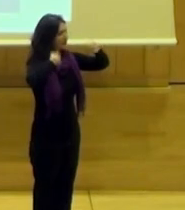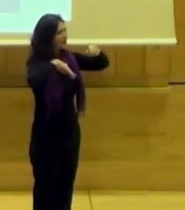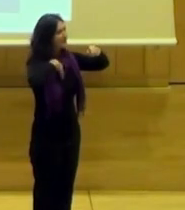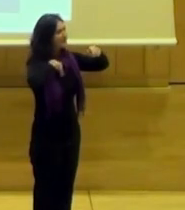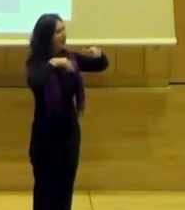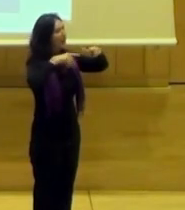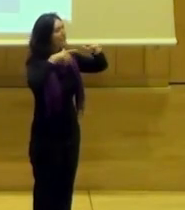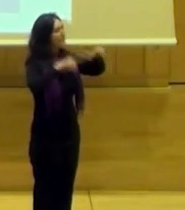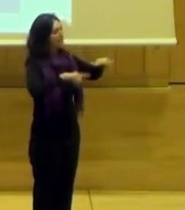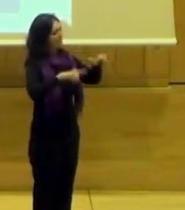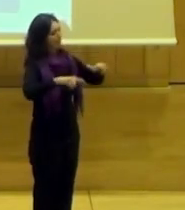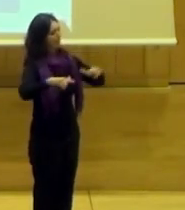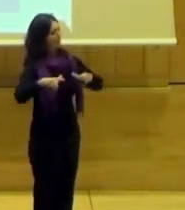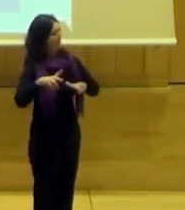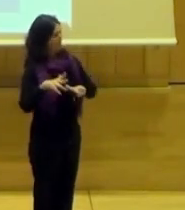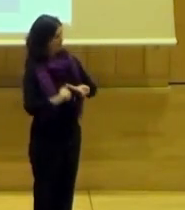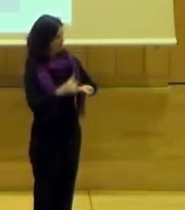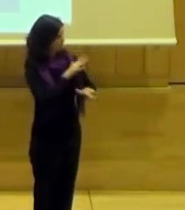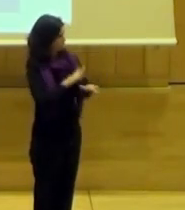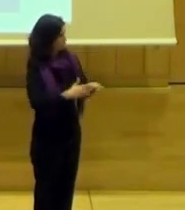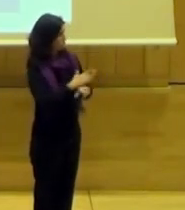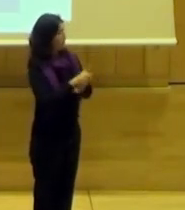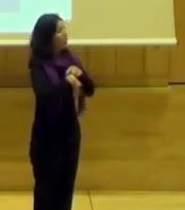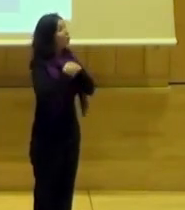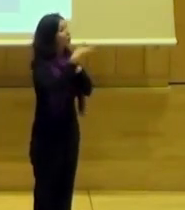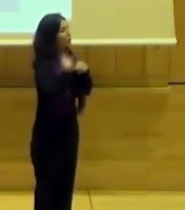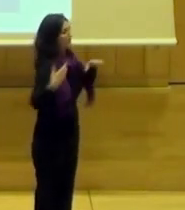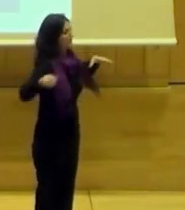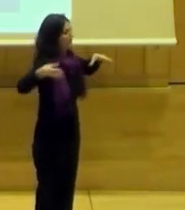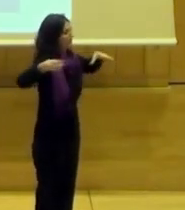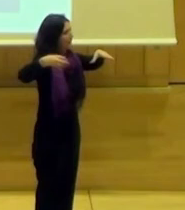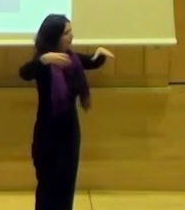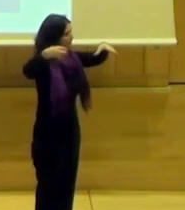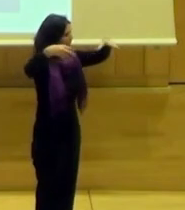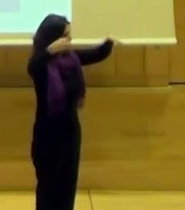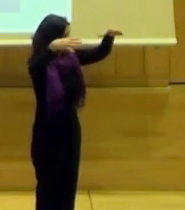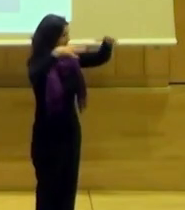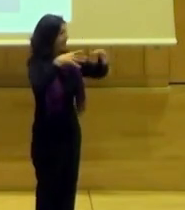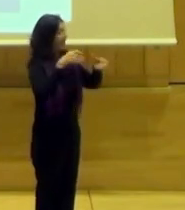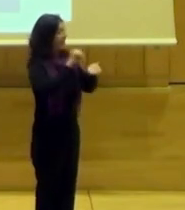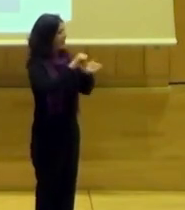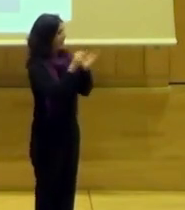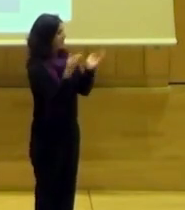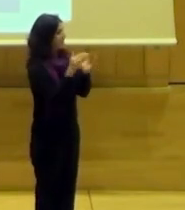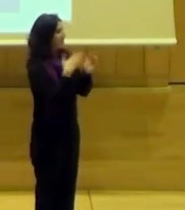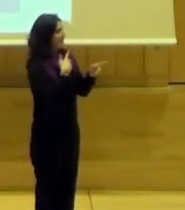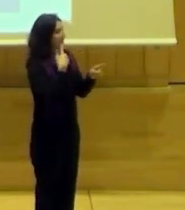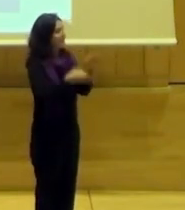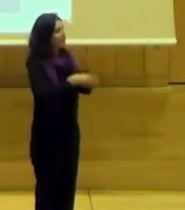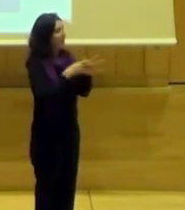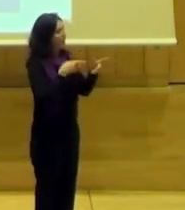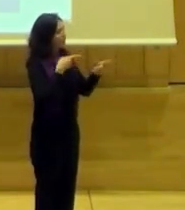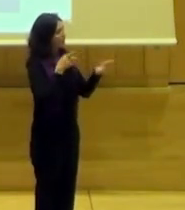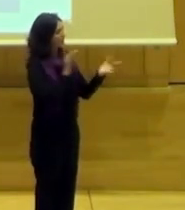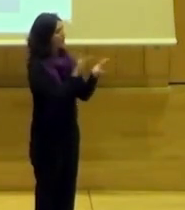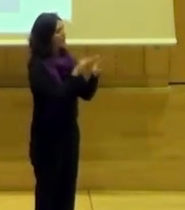mapas ya prediseñados y que vamos a ir cargando en un futuro. La línea Smart City pasa por hacer también interoperables,